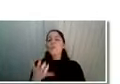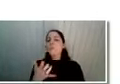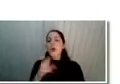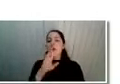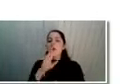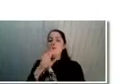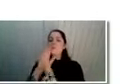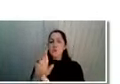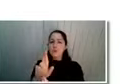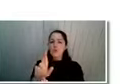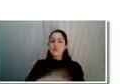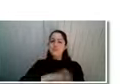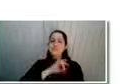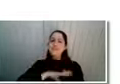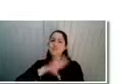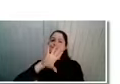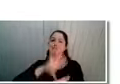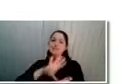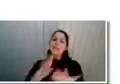en día.